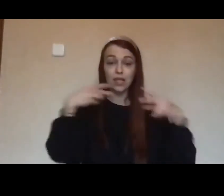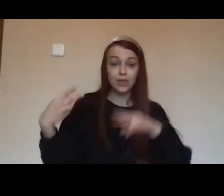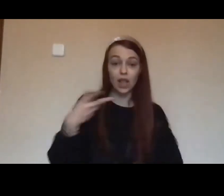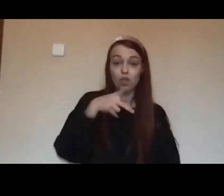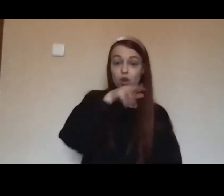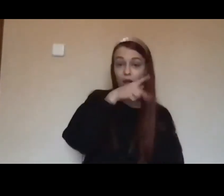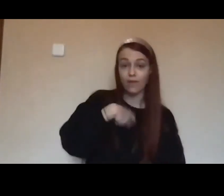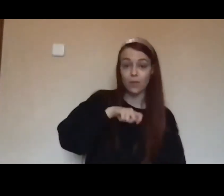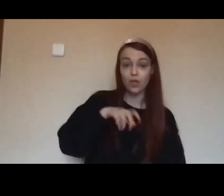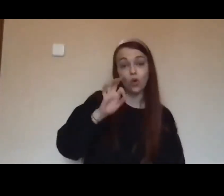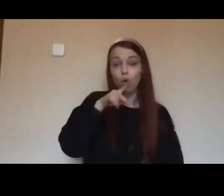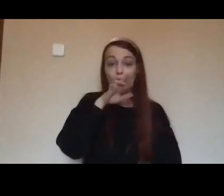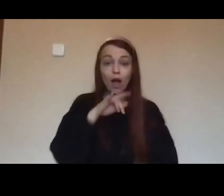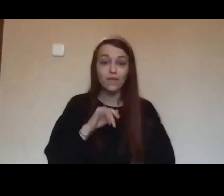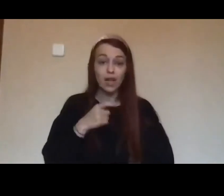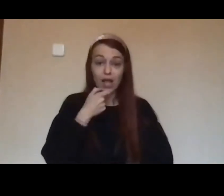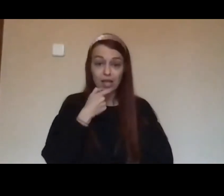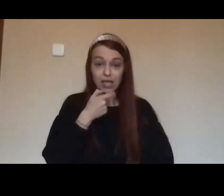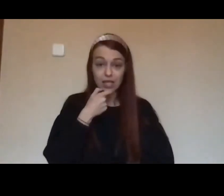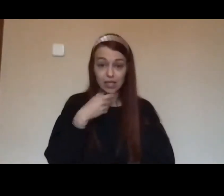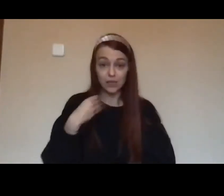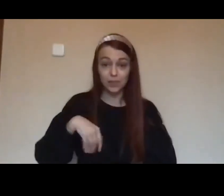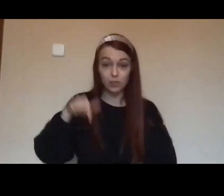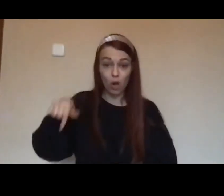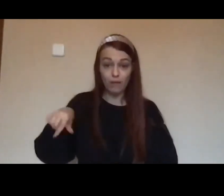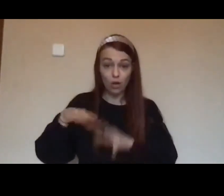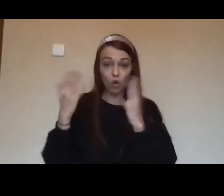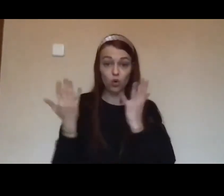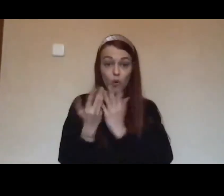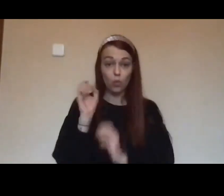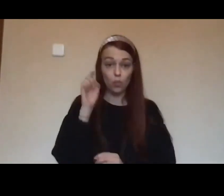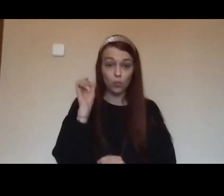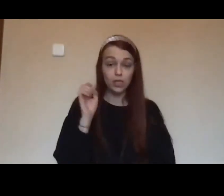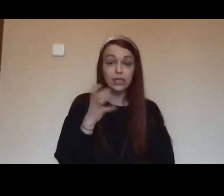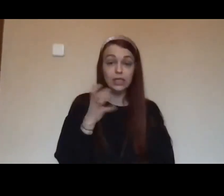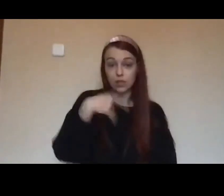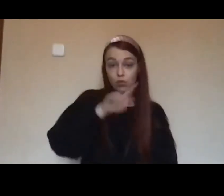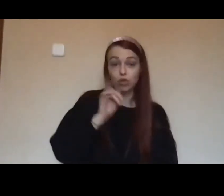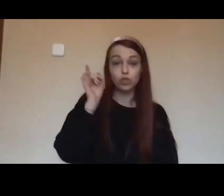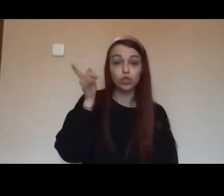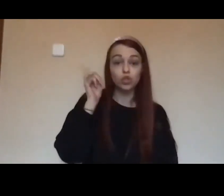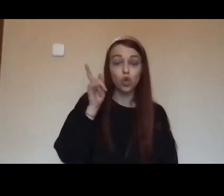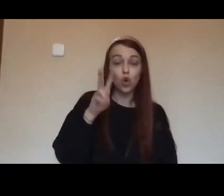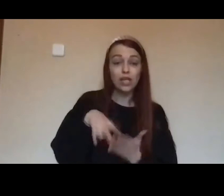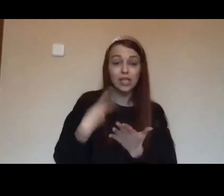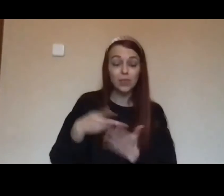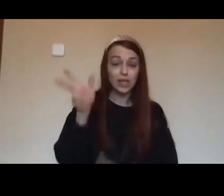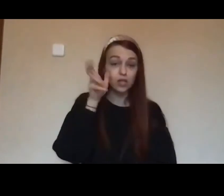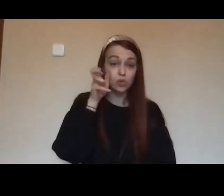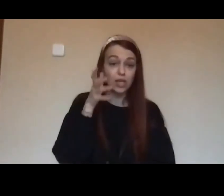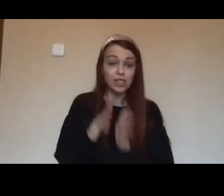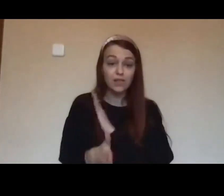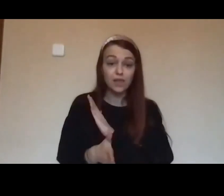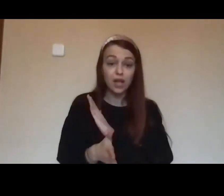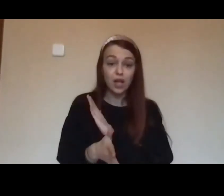e inglés que se activa en el icono del globo. Si preferís escuchar solo el intérprete, tenéis que silenciar el